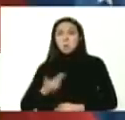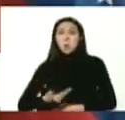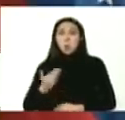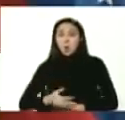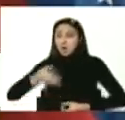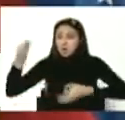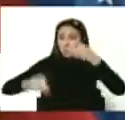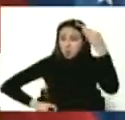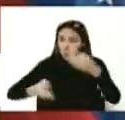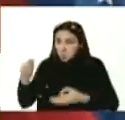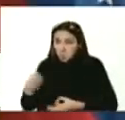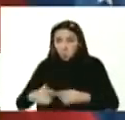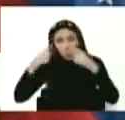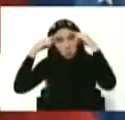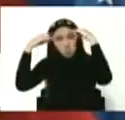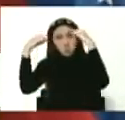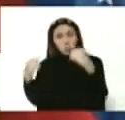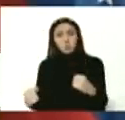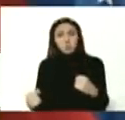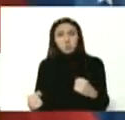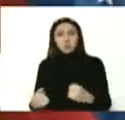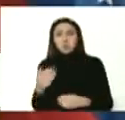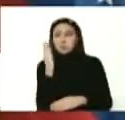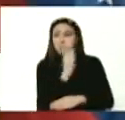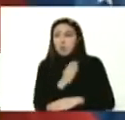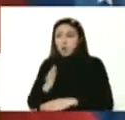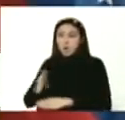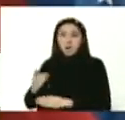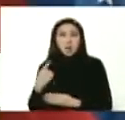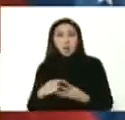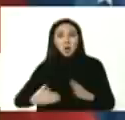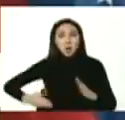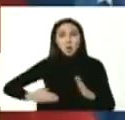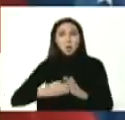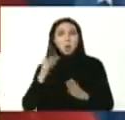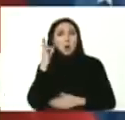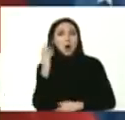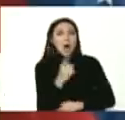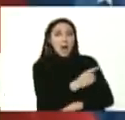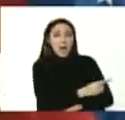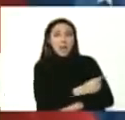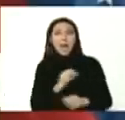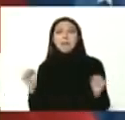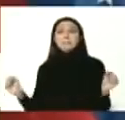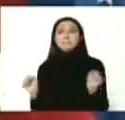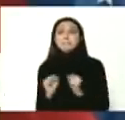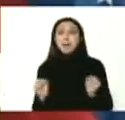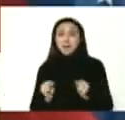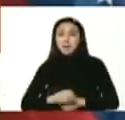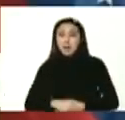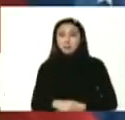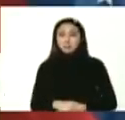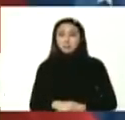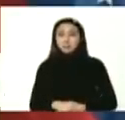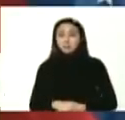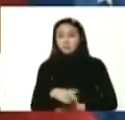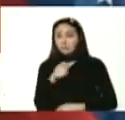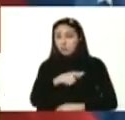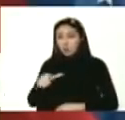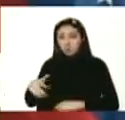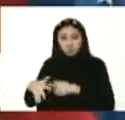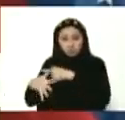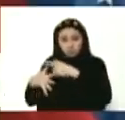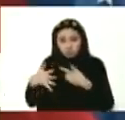con competencia de delito de violencia contra la mujer en el estado Mérida, y estas personas queden